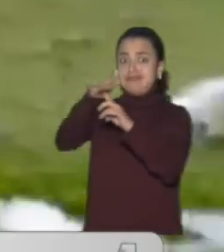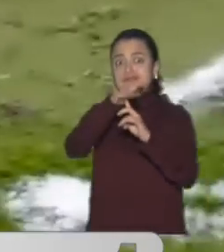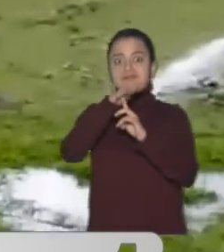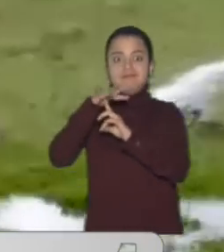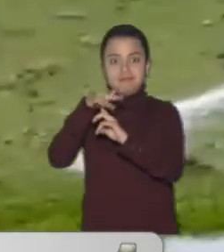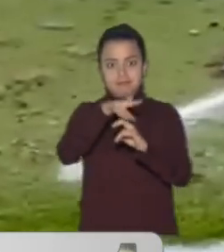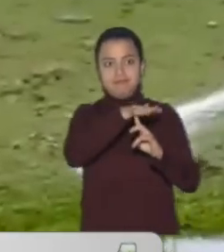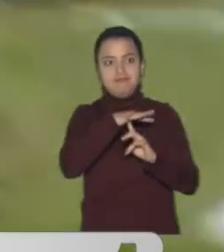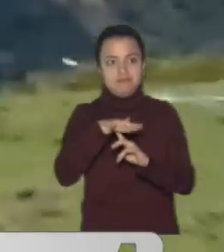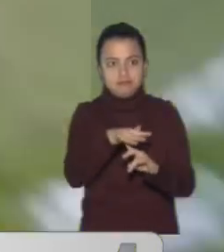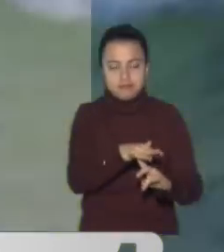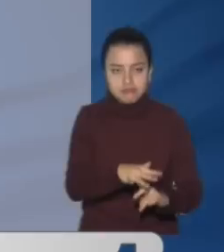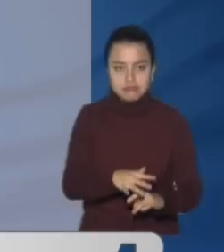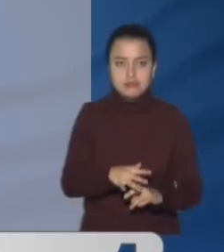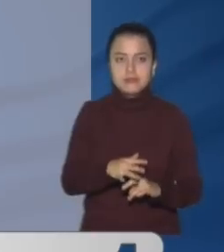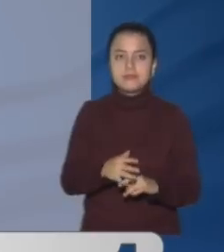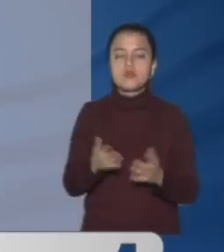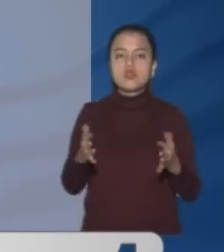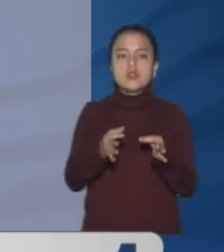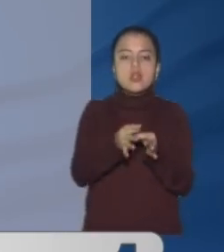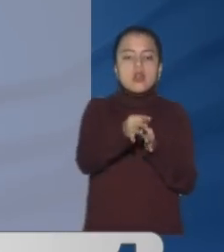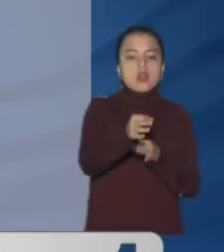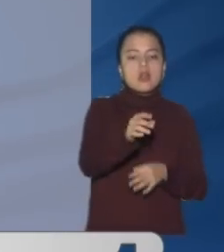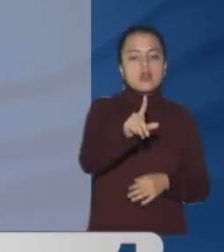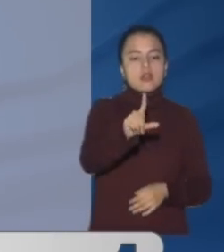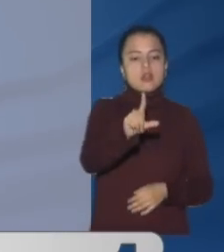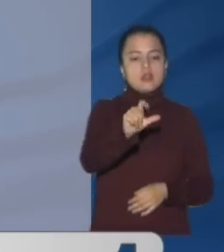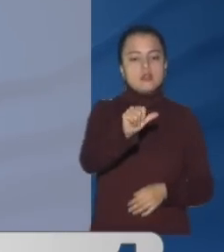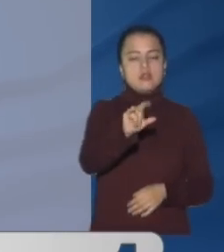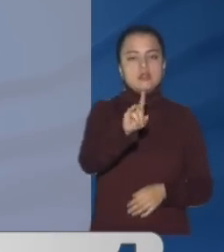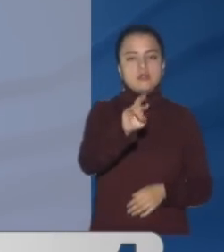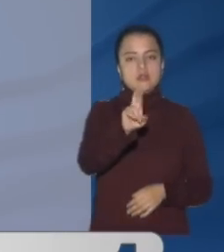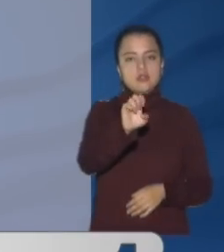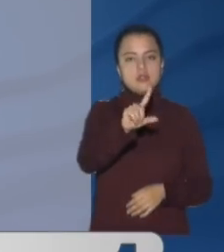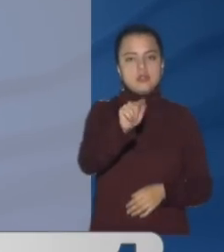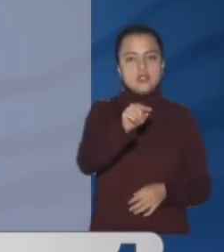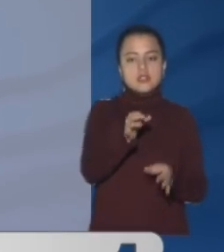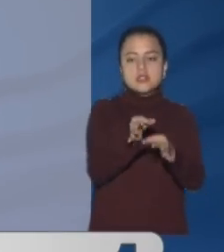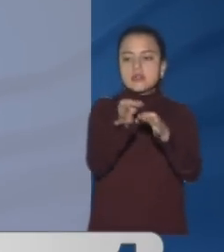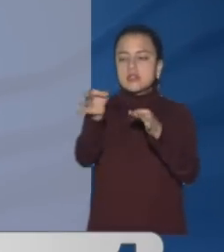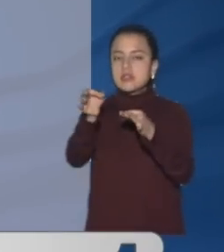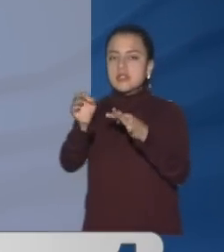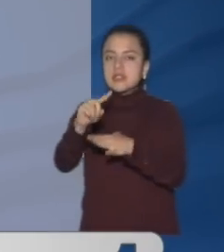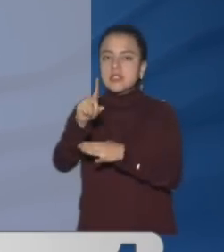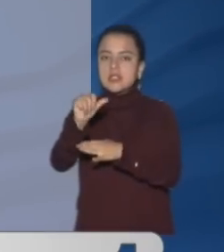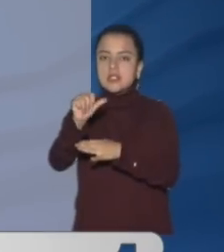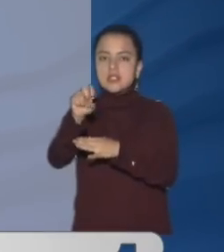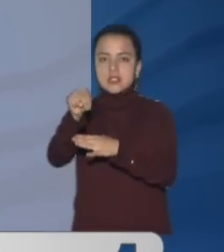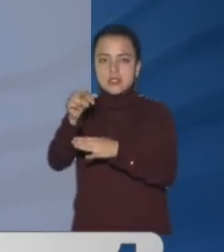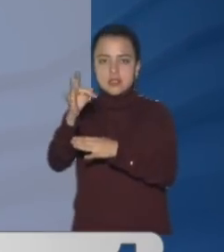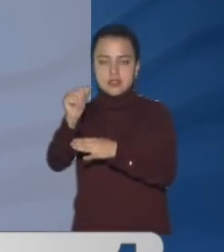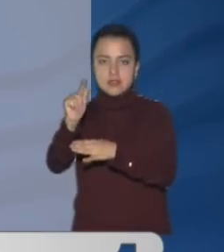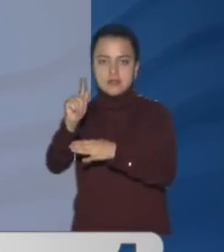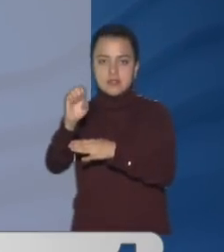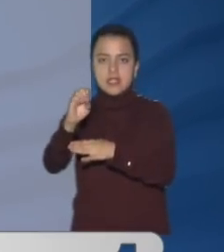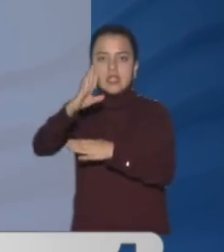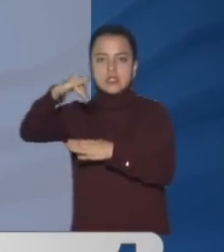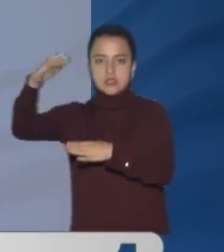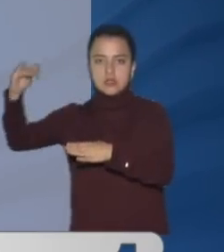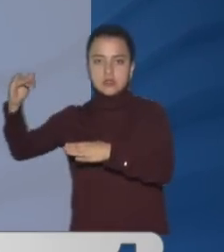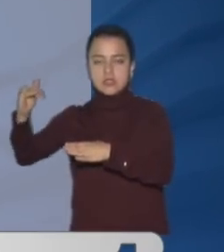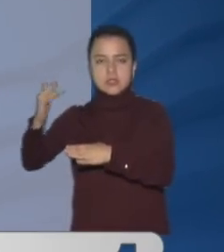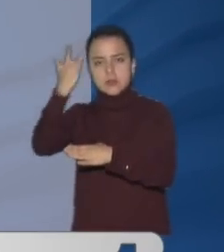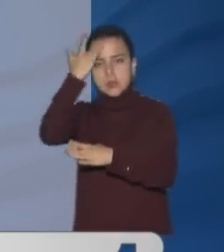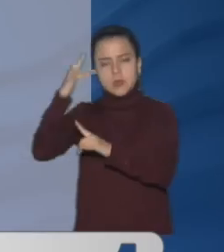emergencia en el corregimiento de Laureles del municipio de Santa Fe de Antioquia. Justamente llevaba ayudas humanitarias para los damnificados